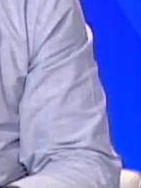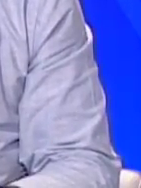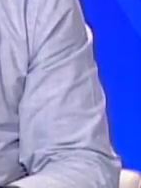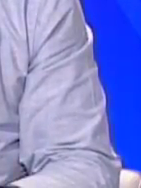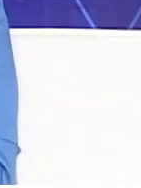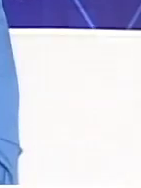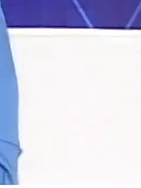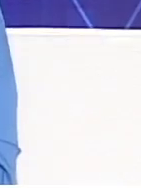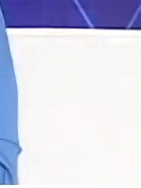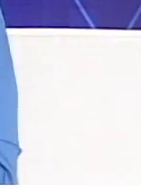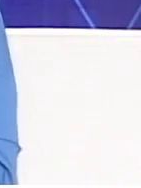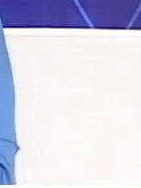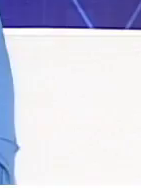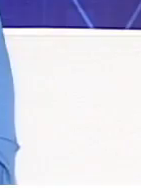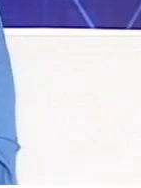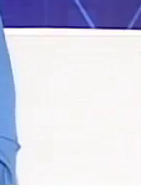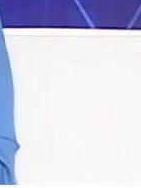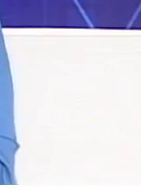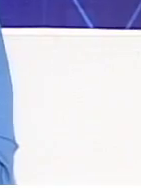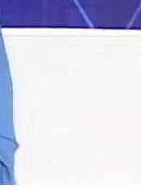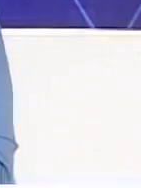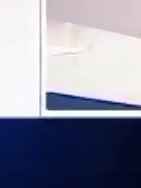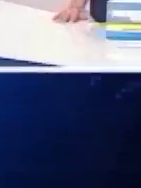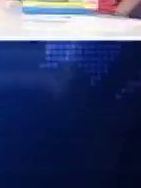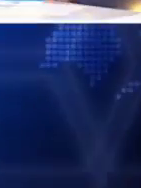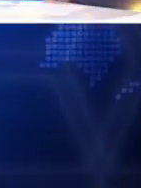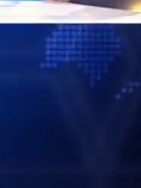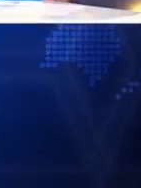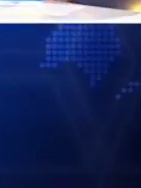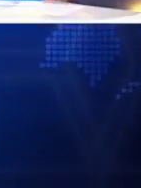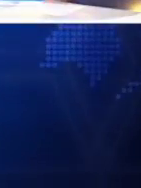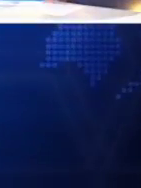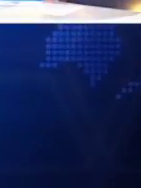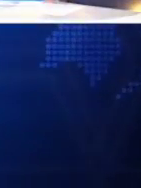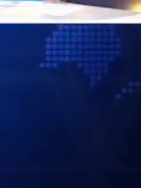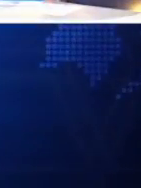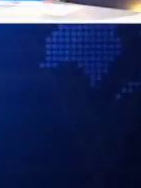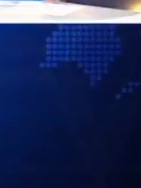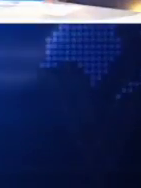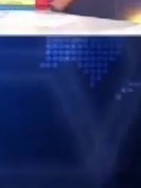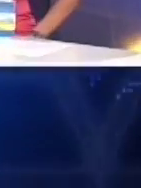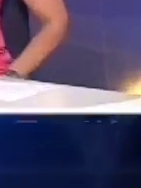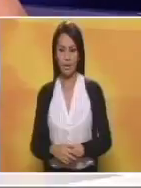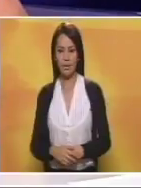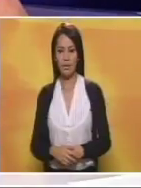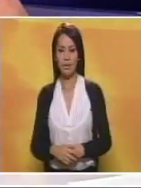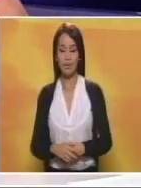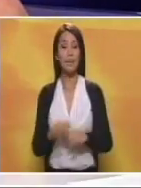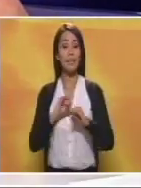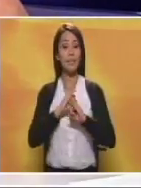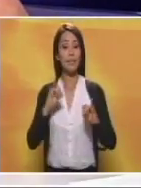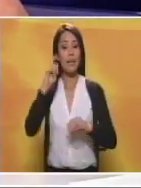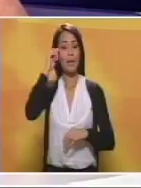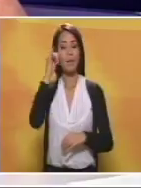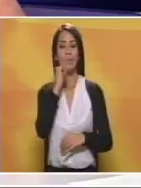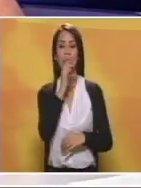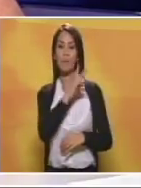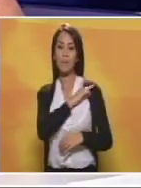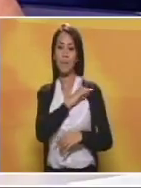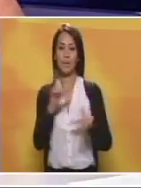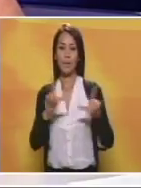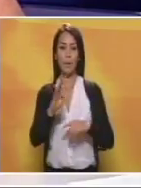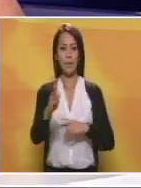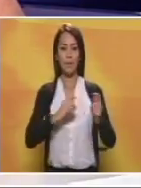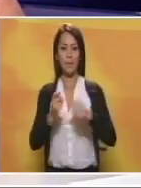acompañarnos. Y gracias a ustedes también. Que tengan todos muy buenas tardes. Milagros. Endrina, así culmina la presente emisión de Noticiero Venevisión.